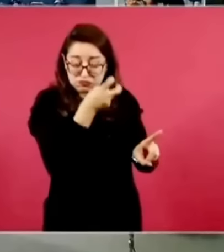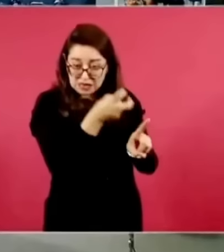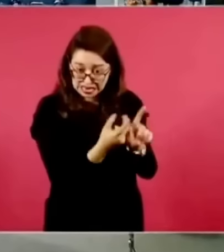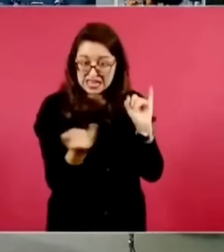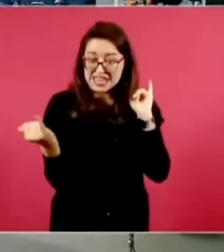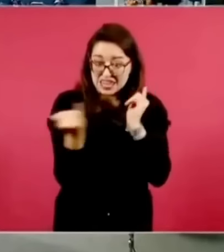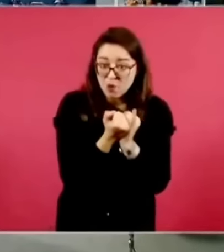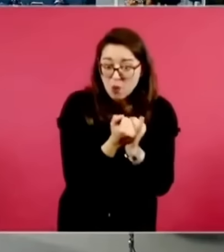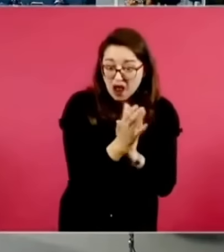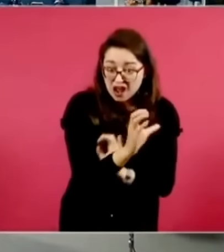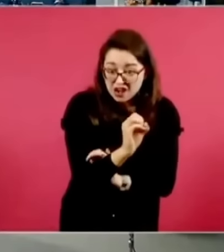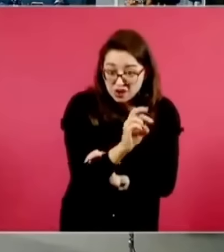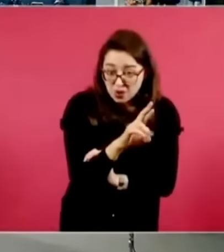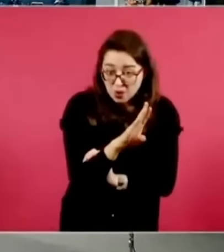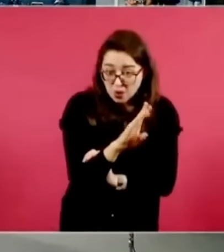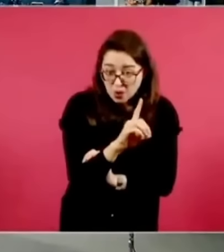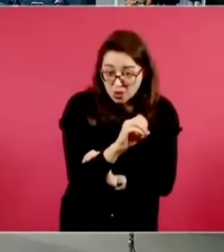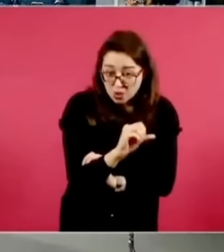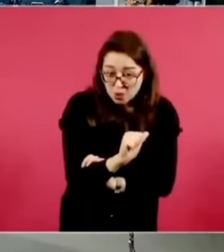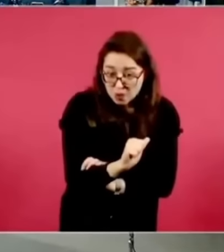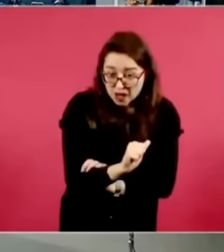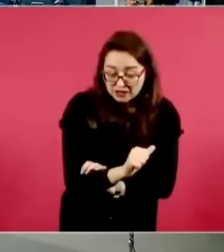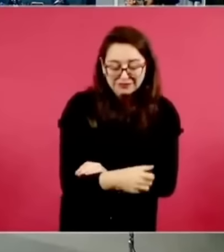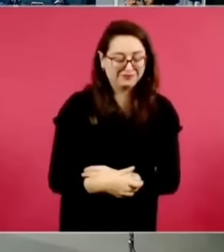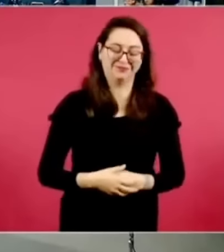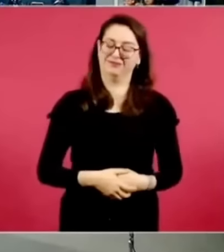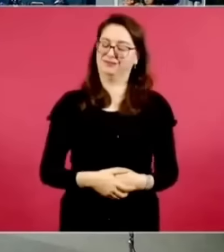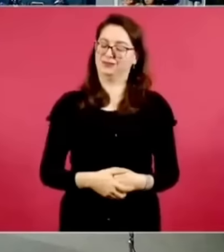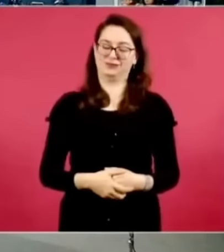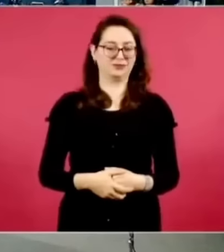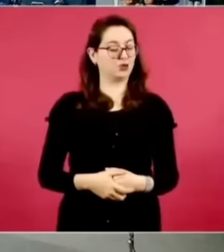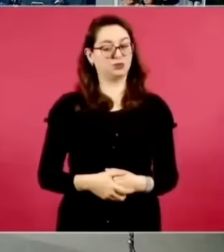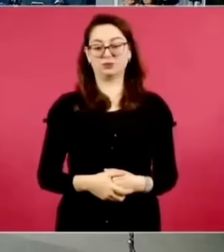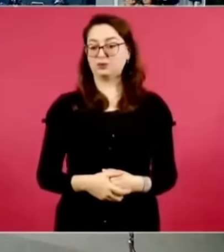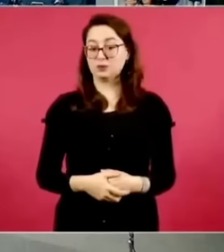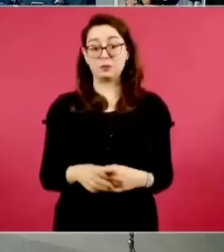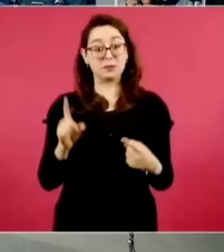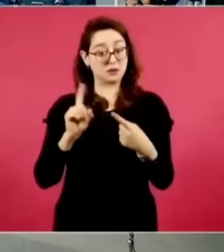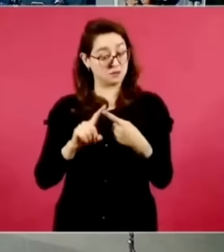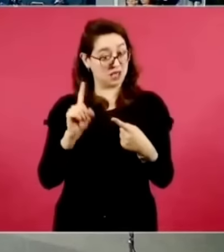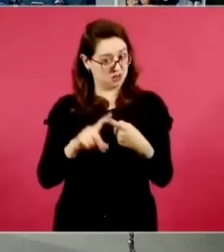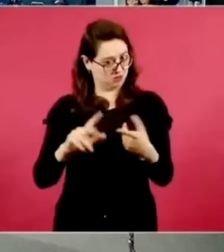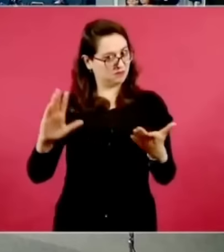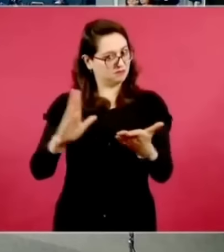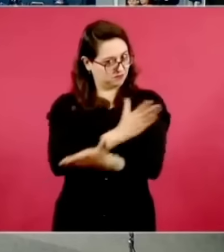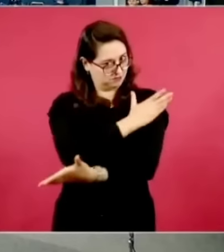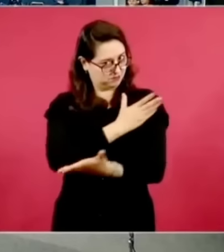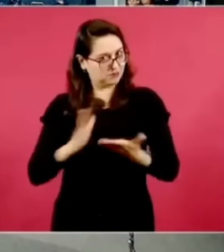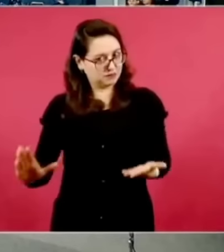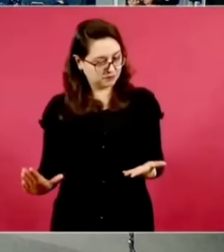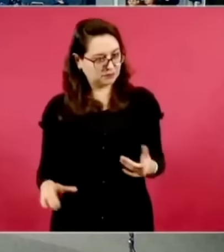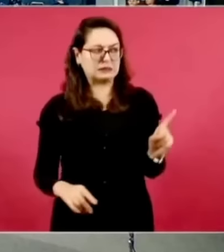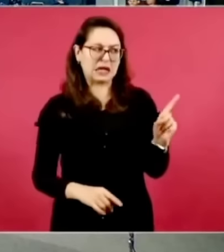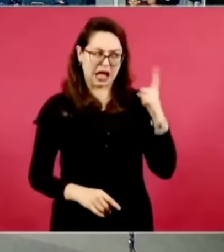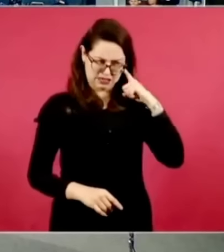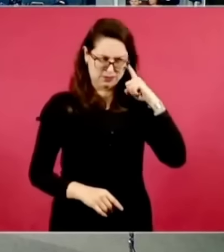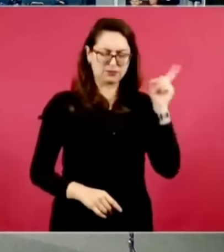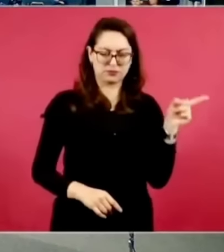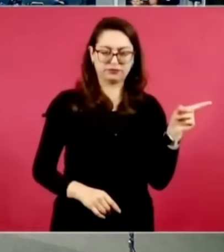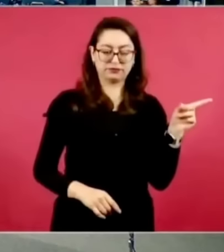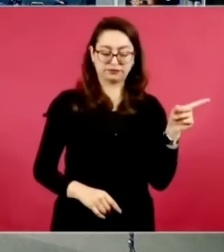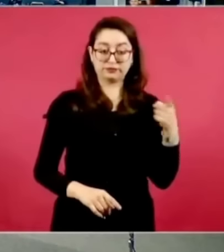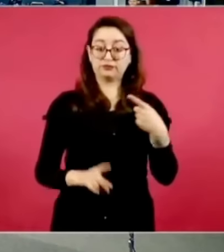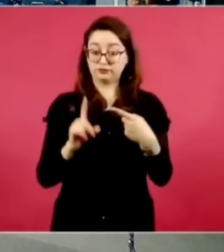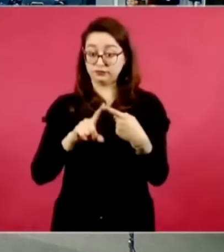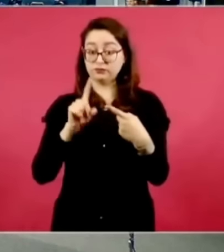digo para este no generalizar primero exacto y segundo tampoco generalic